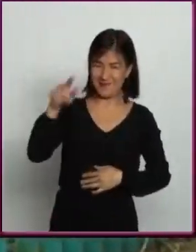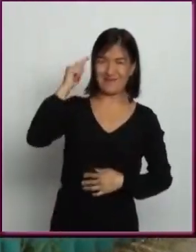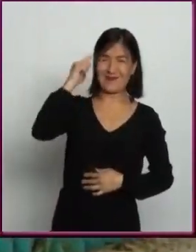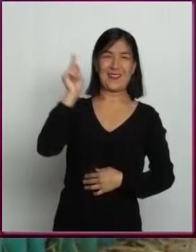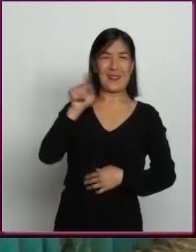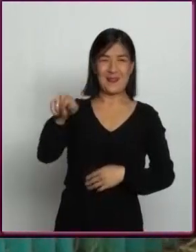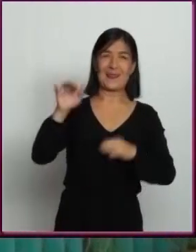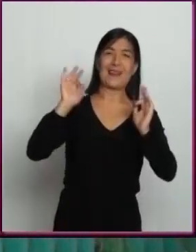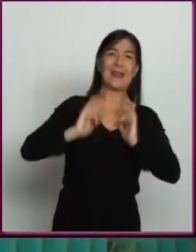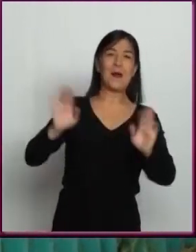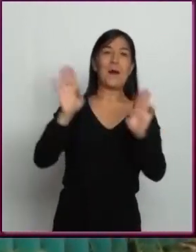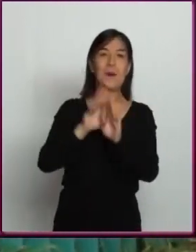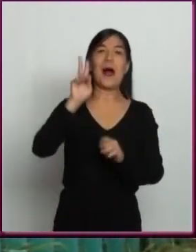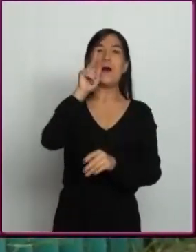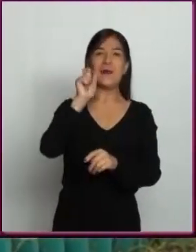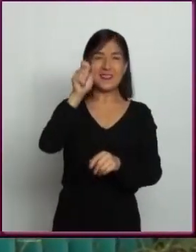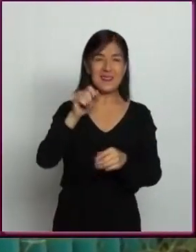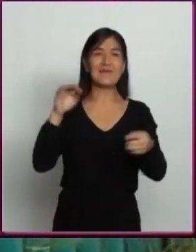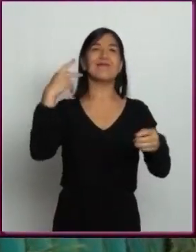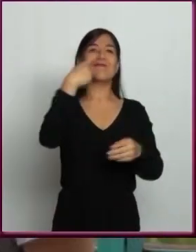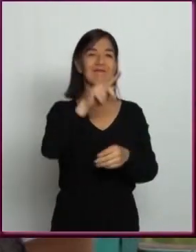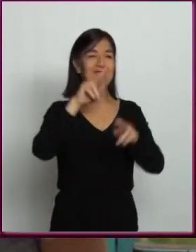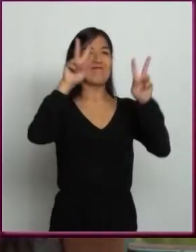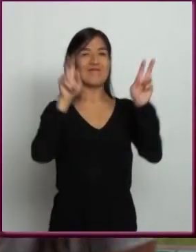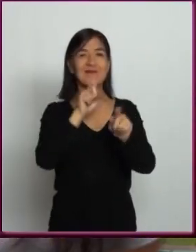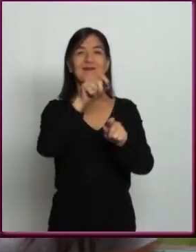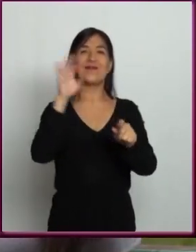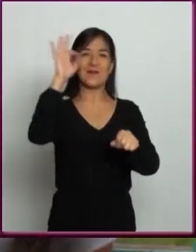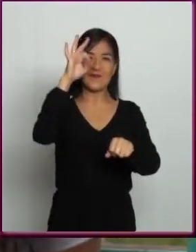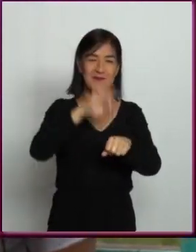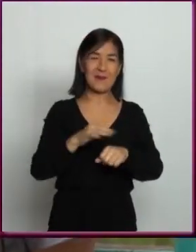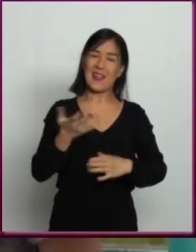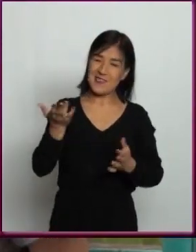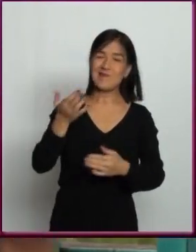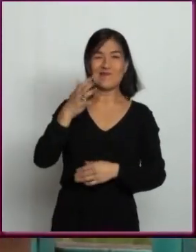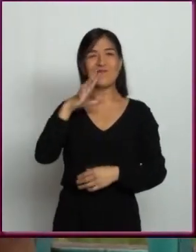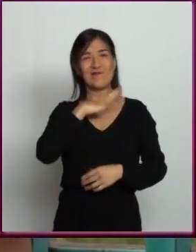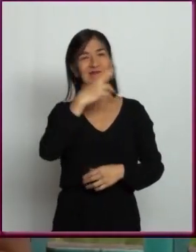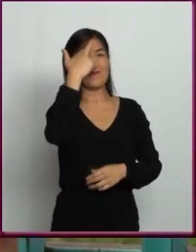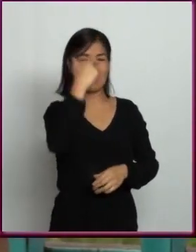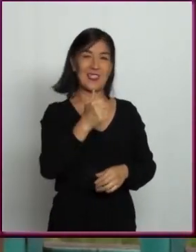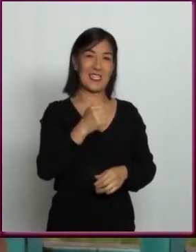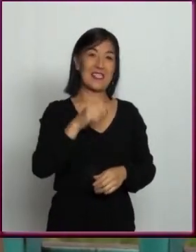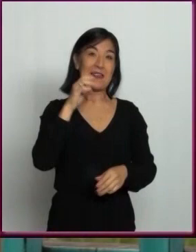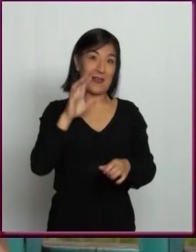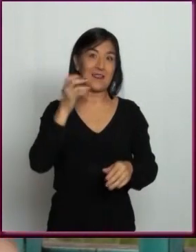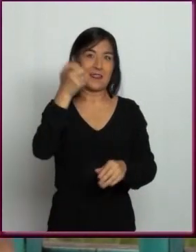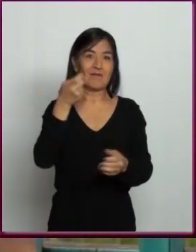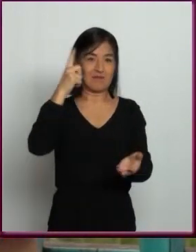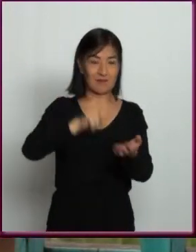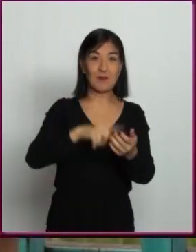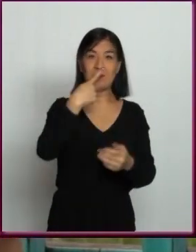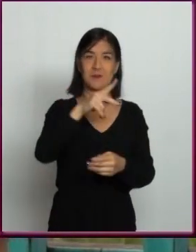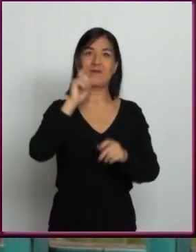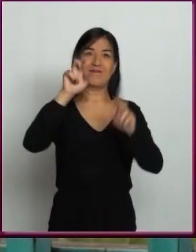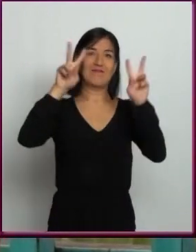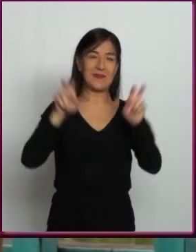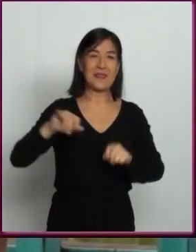pretexto para conocer un poco más acerca de los insectos, ¿no? Bueno, tienes razón. En el fondo sí es un tema bastante